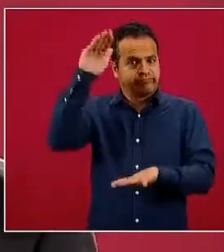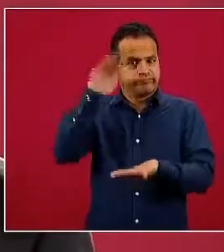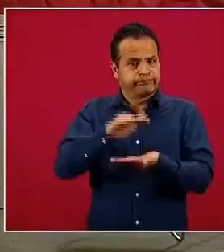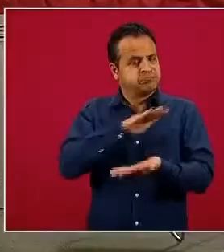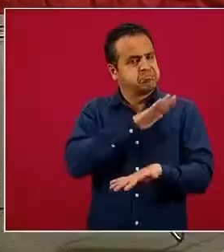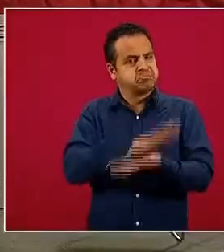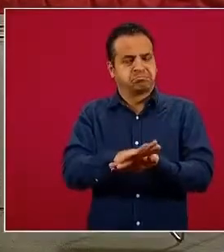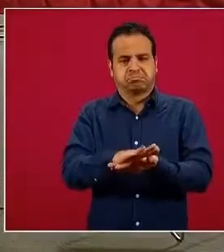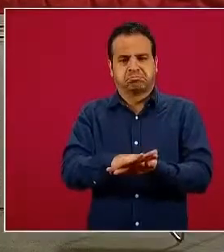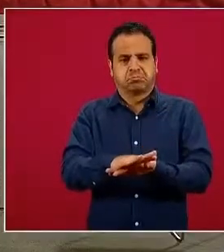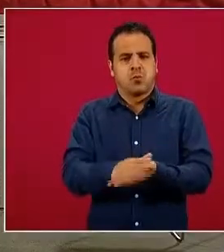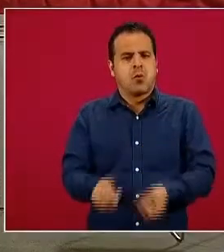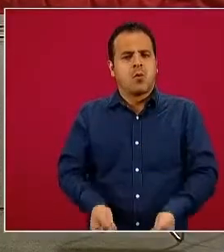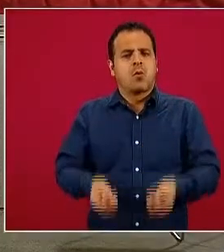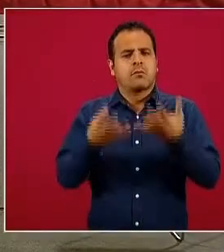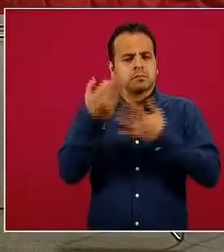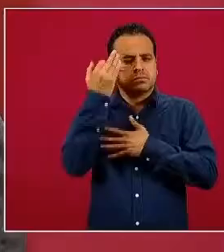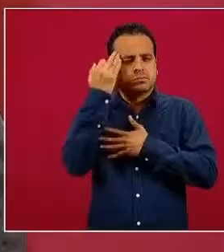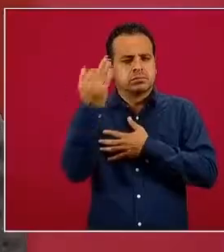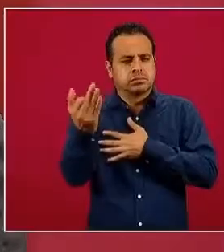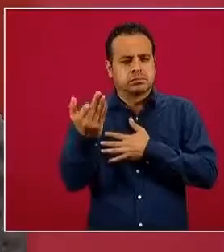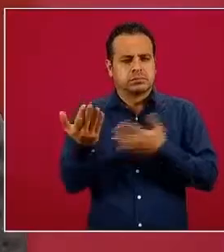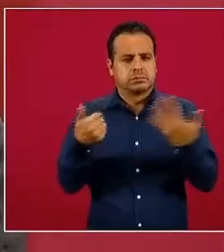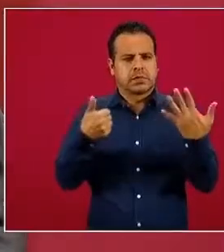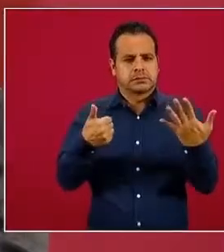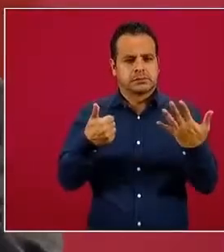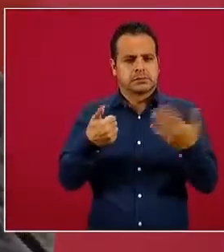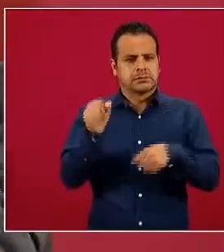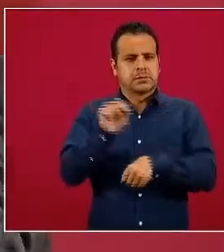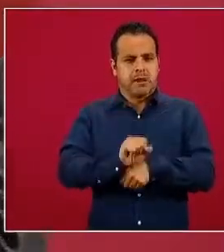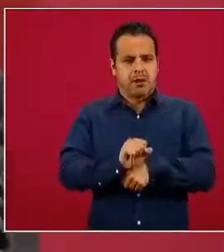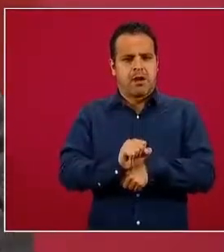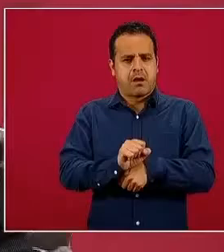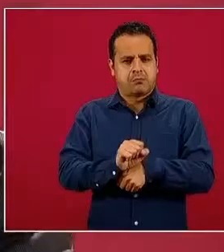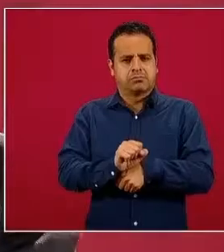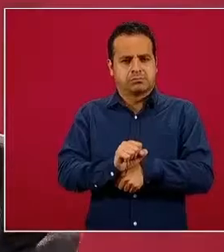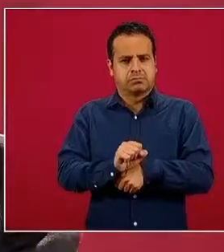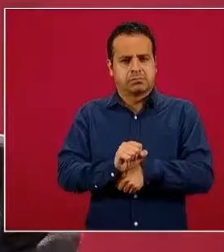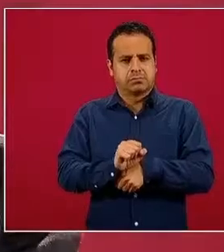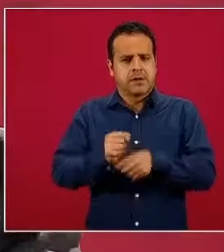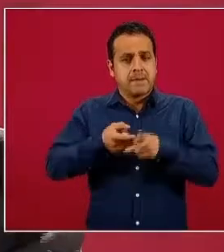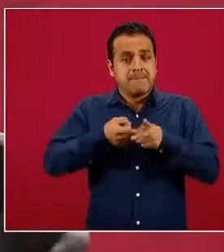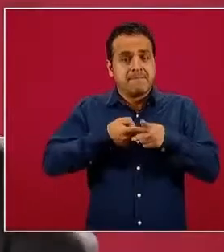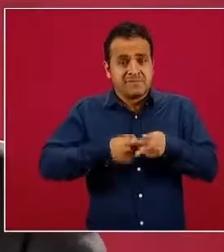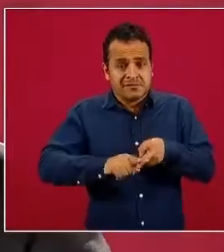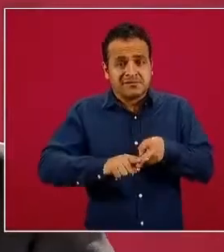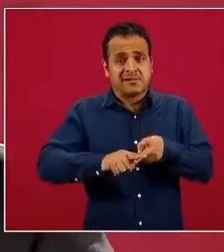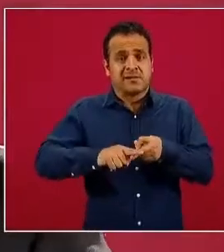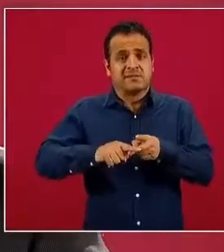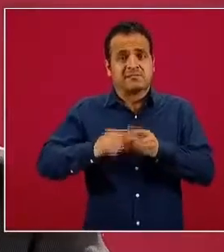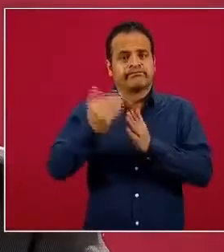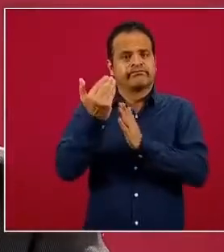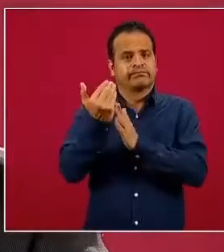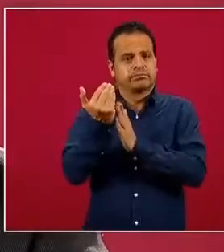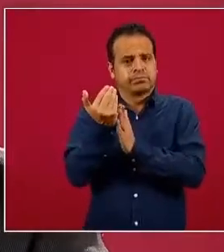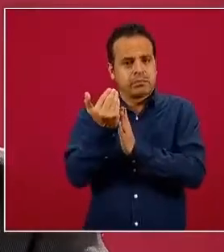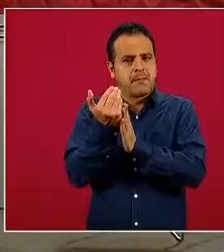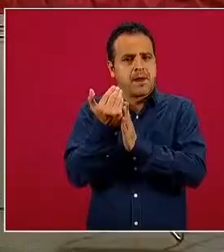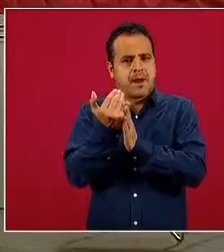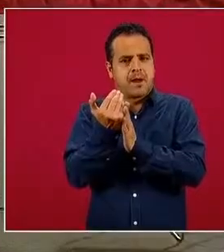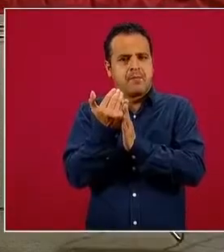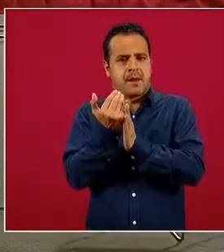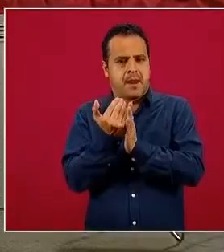semanas que se cambiara la trayectoria de la epidemia, que empezara a disminuir la frecuencia de los